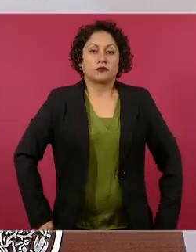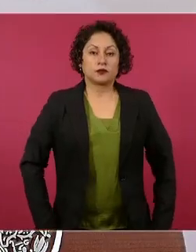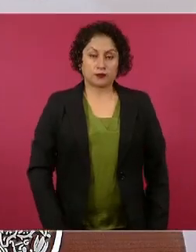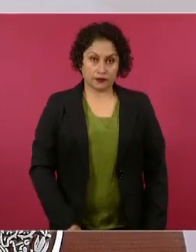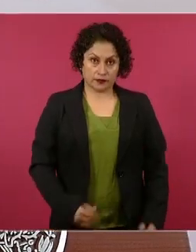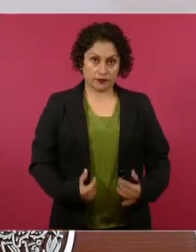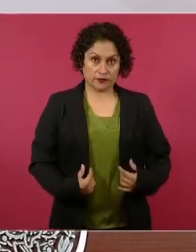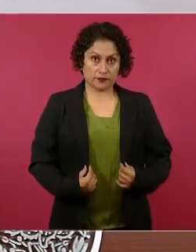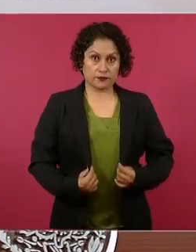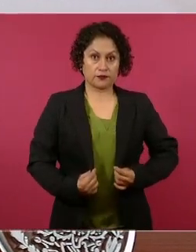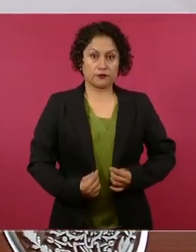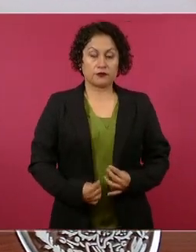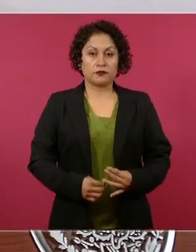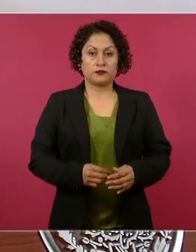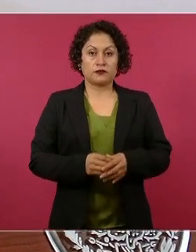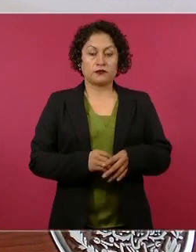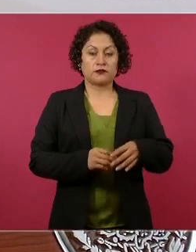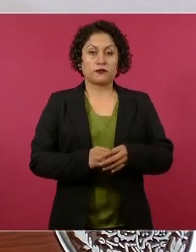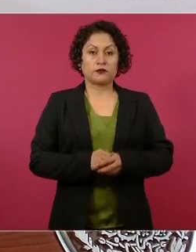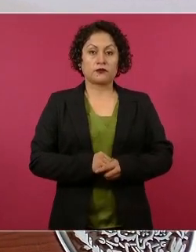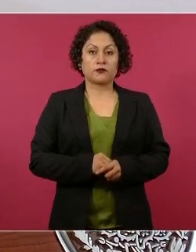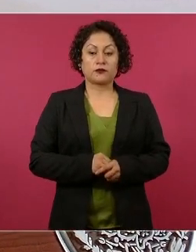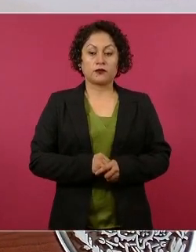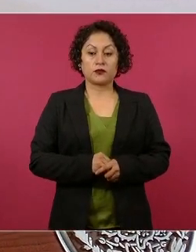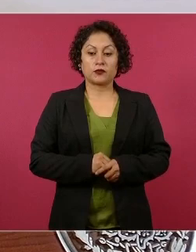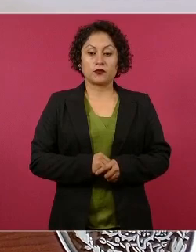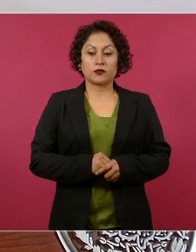donde están los animales,